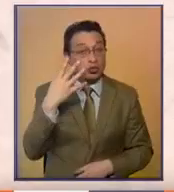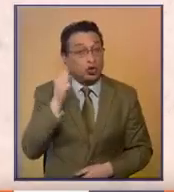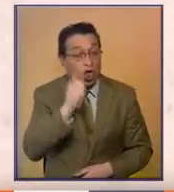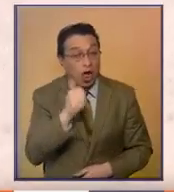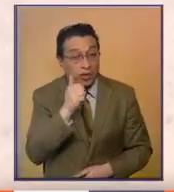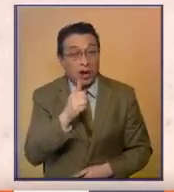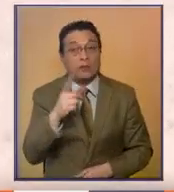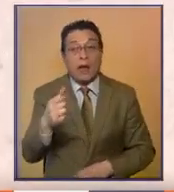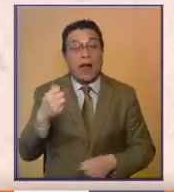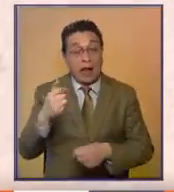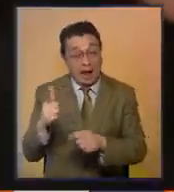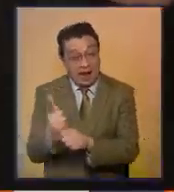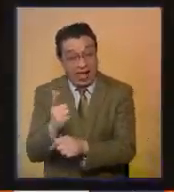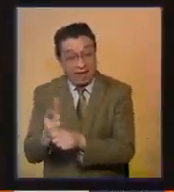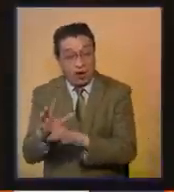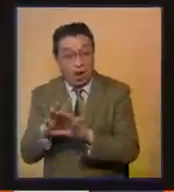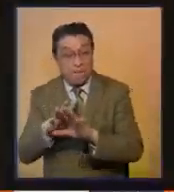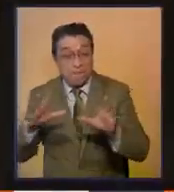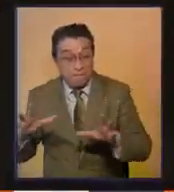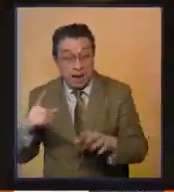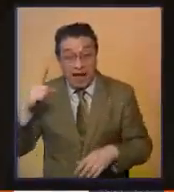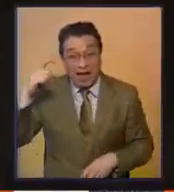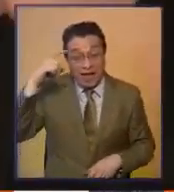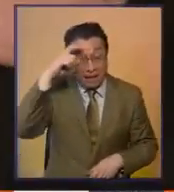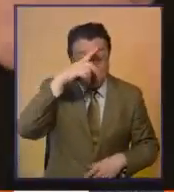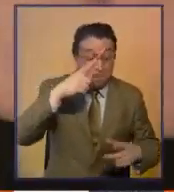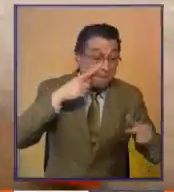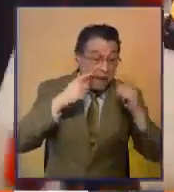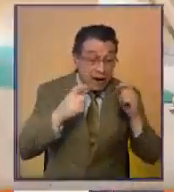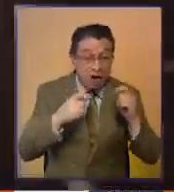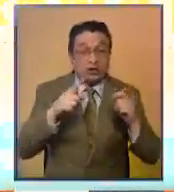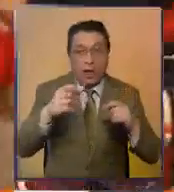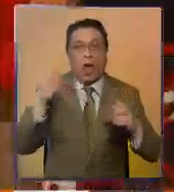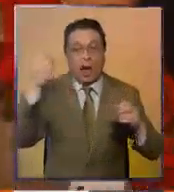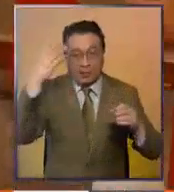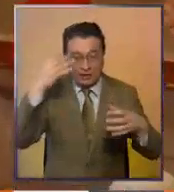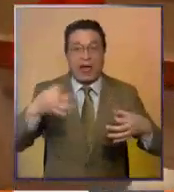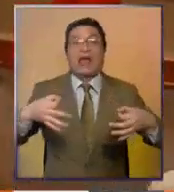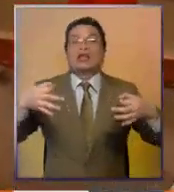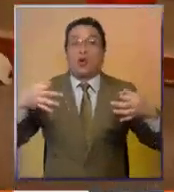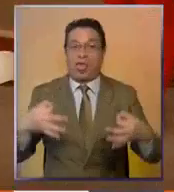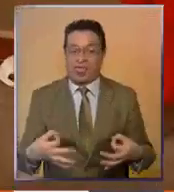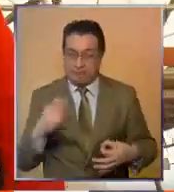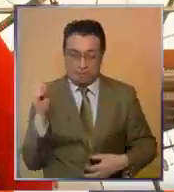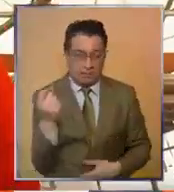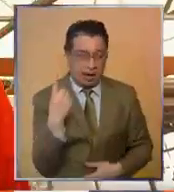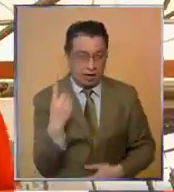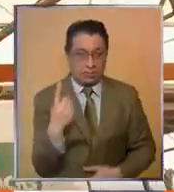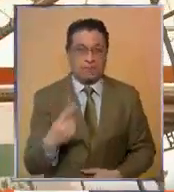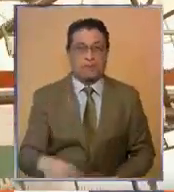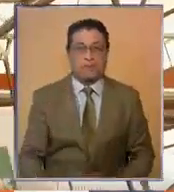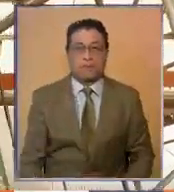territorio de las labores más peligrosas, debemos aprender de seguridad.